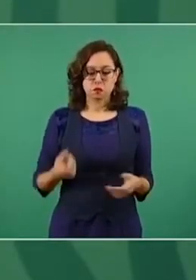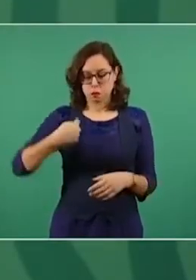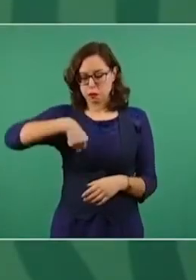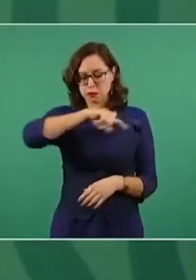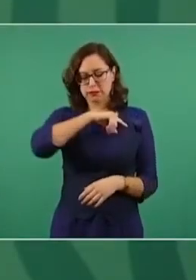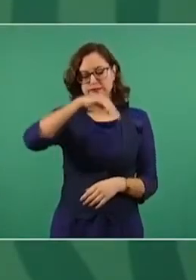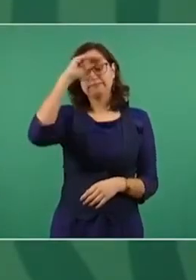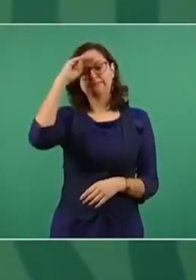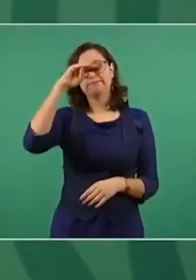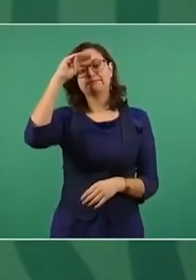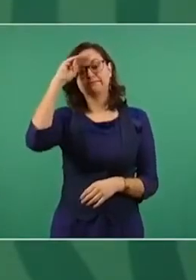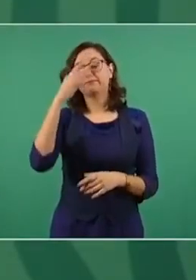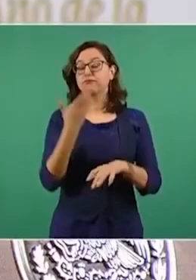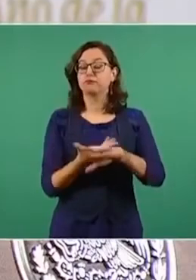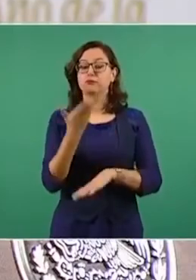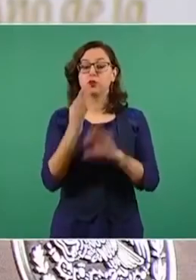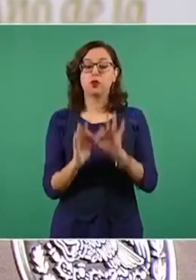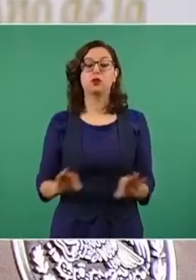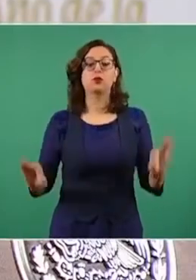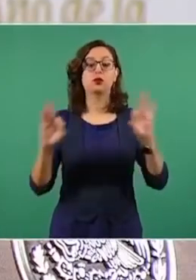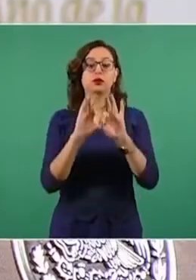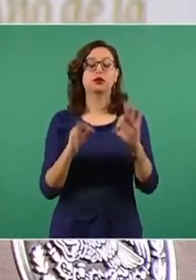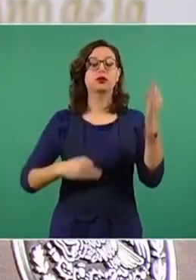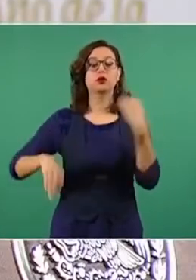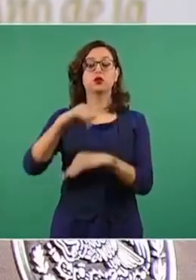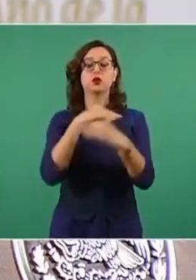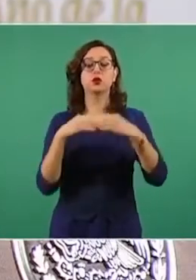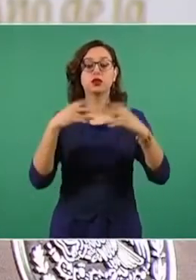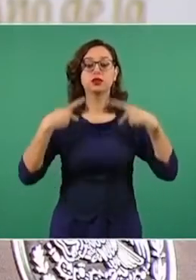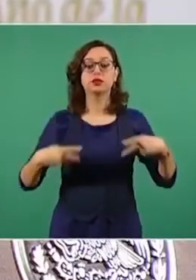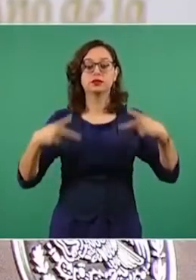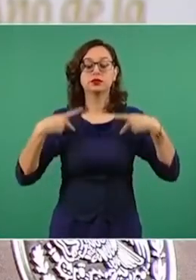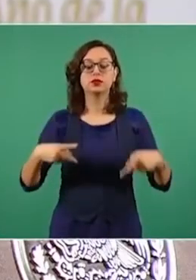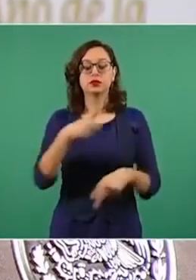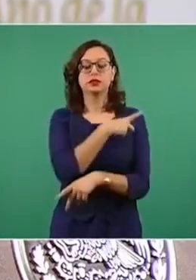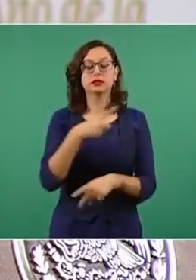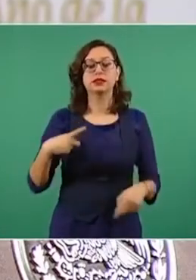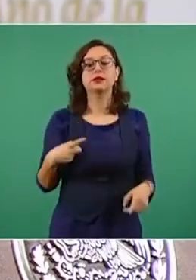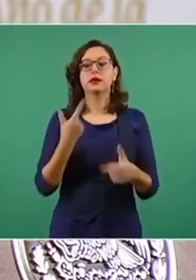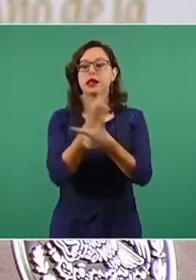las libertades y que no debe de haber represión